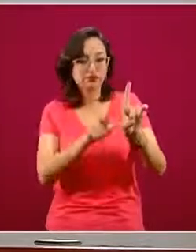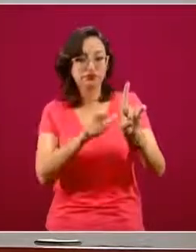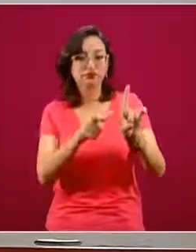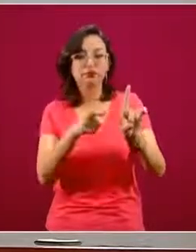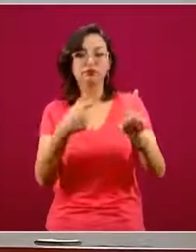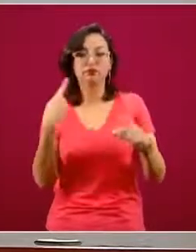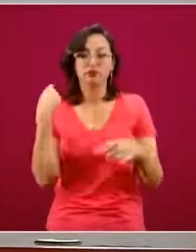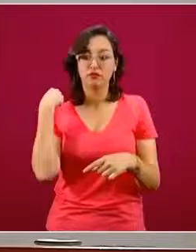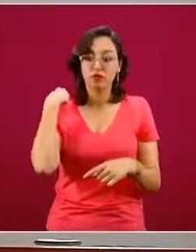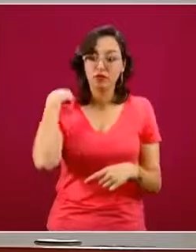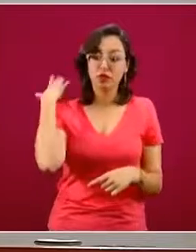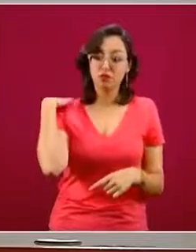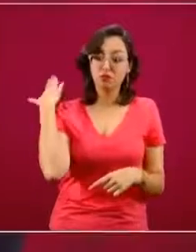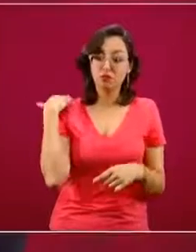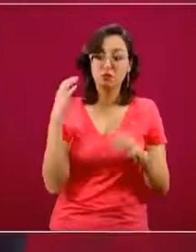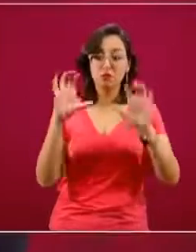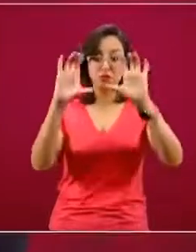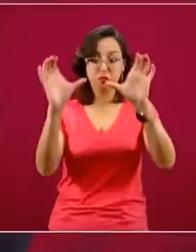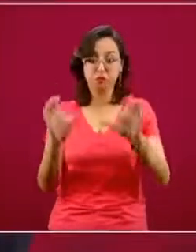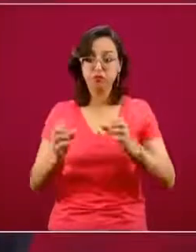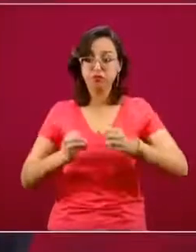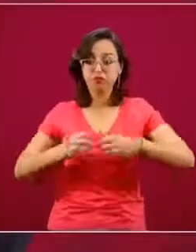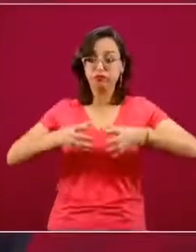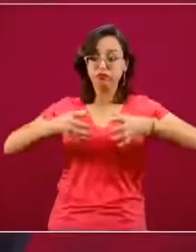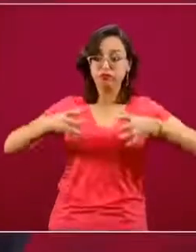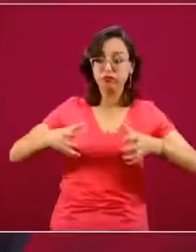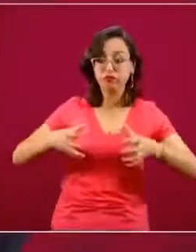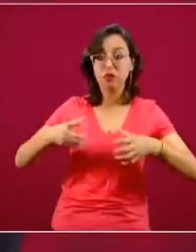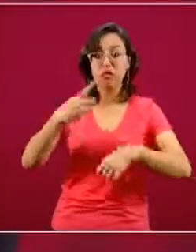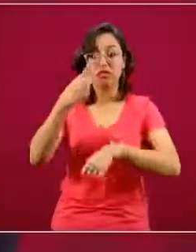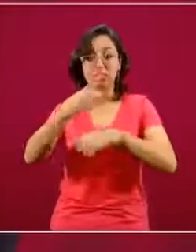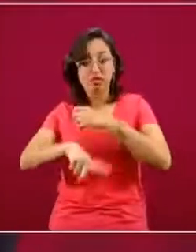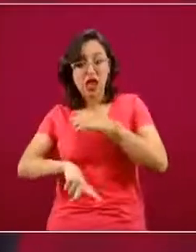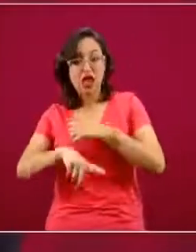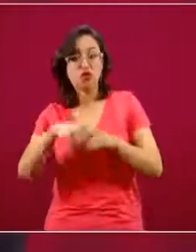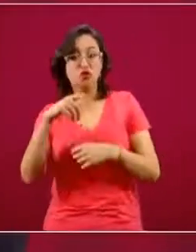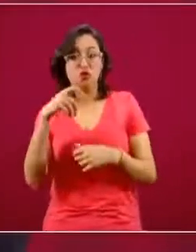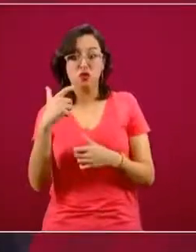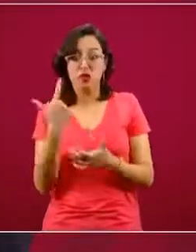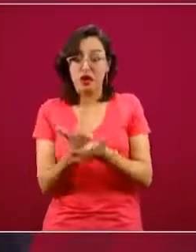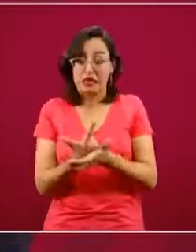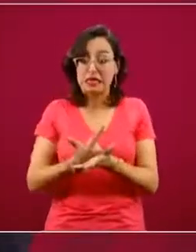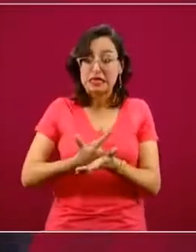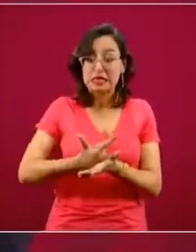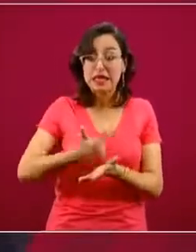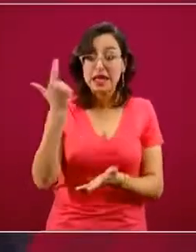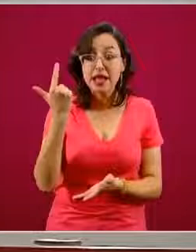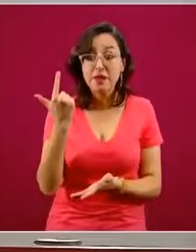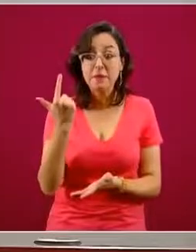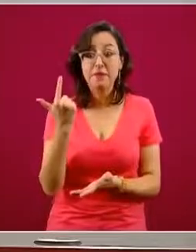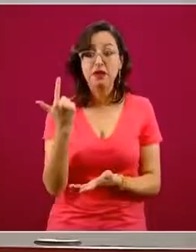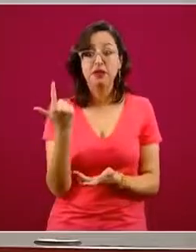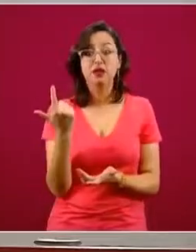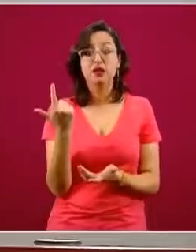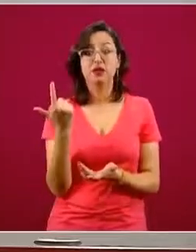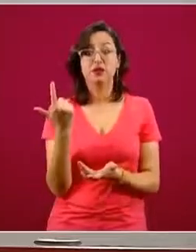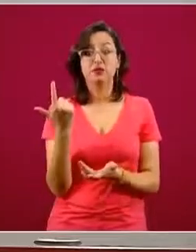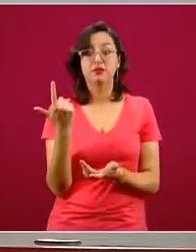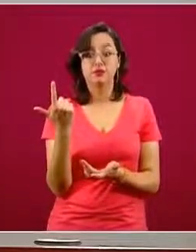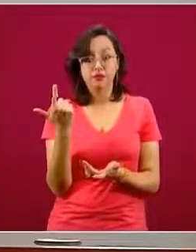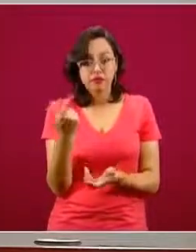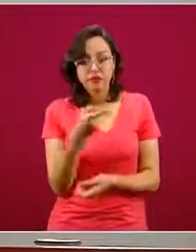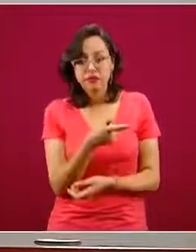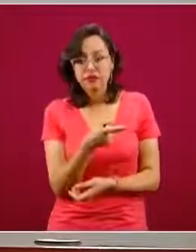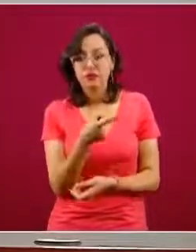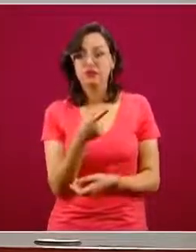neumonitis, si tiene lesión de los pulmones, si tiene daño pulmonar agudo, como conocemos también a este síndrome, y